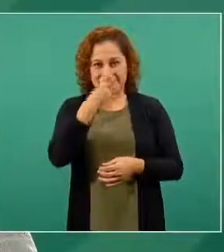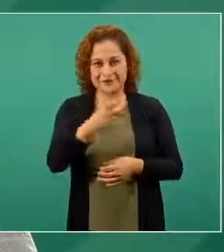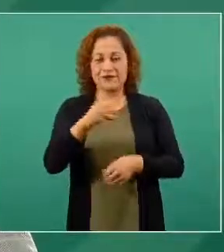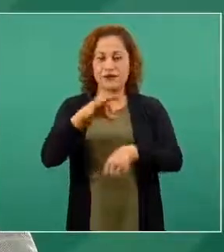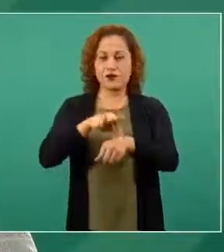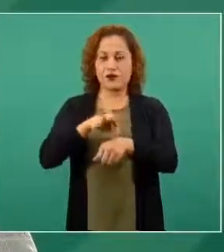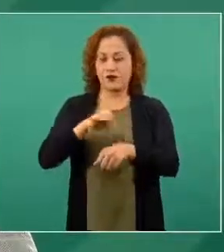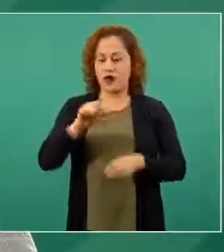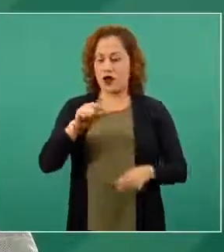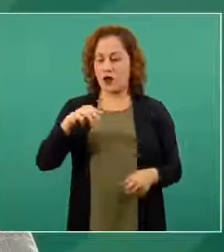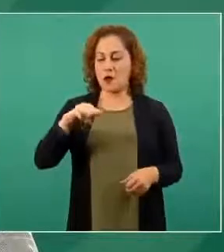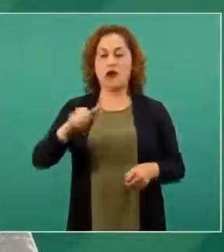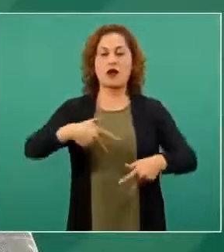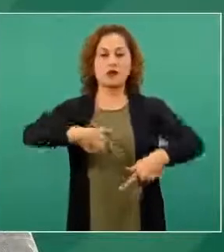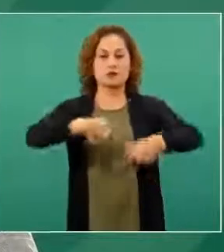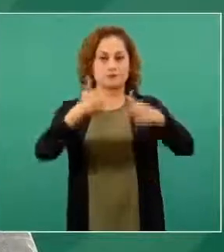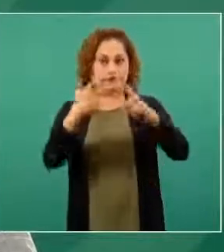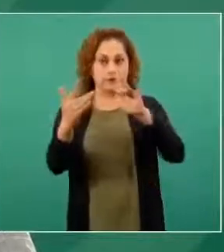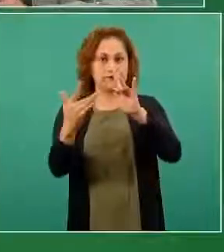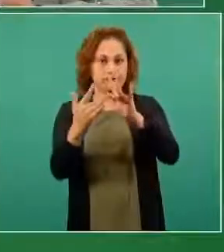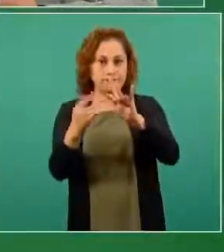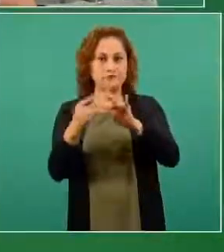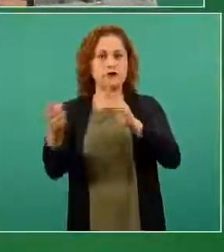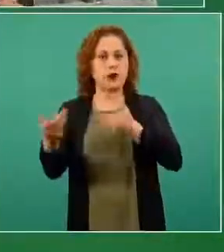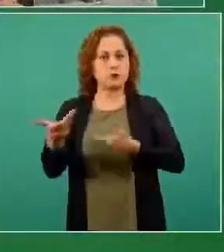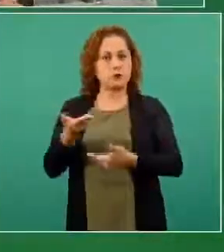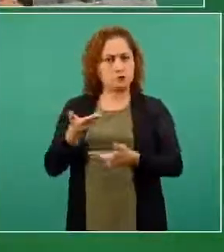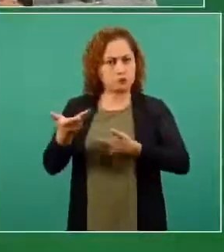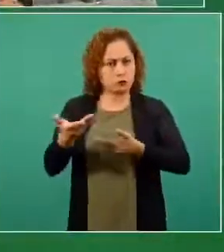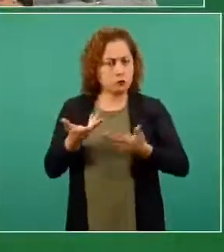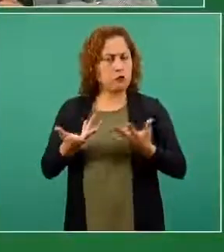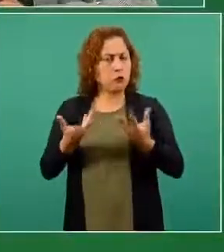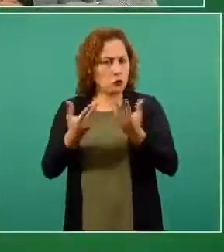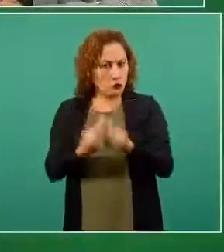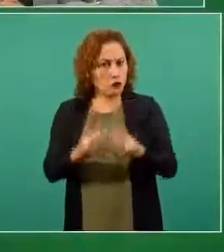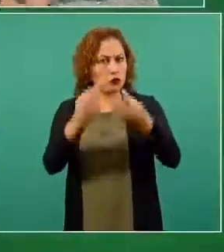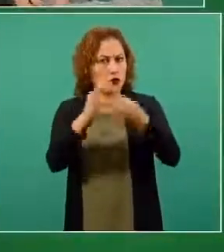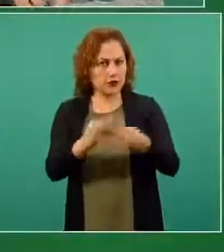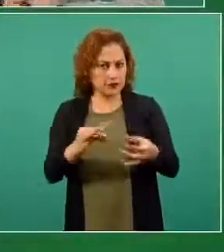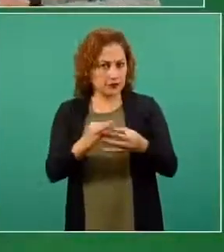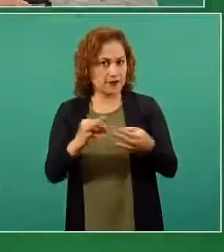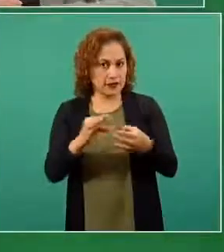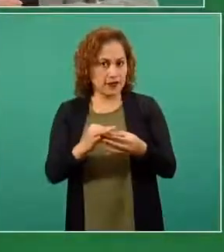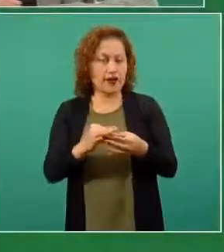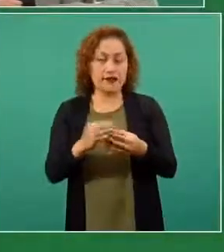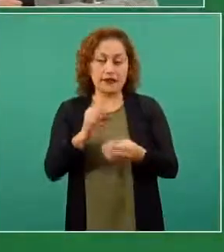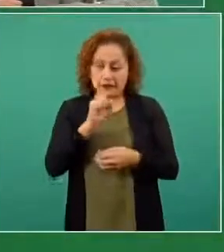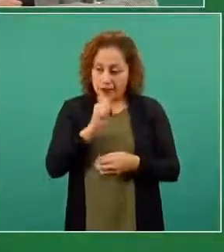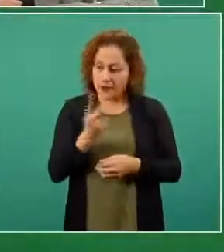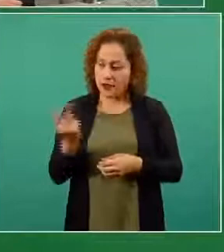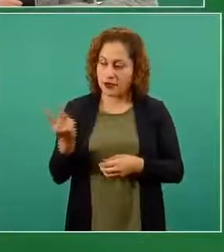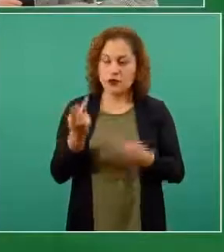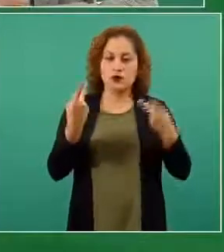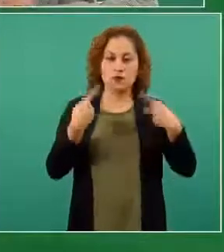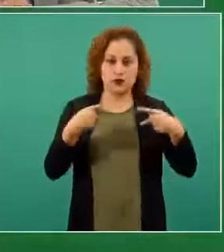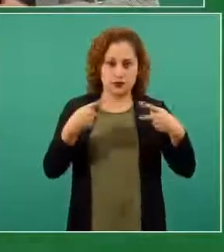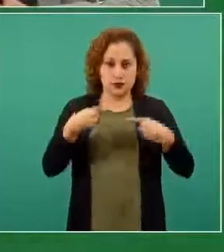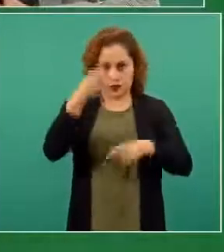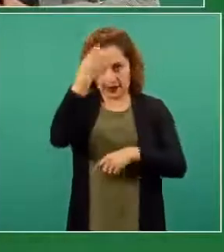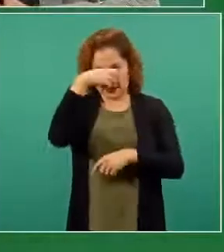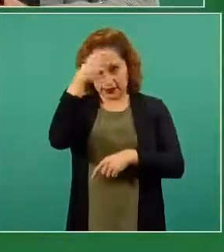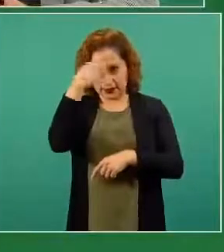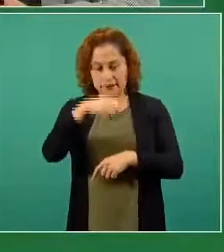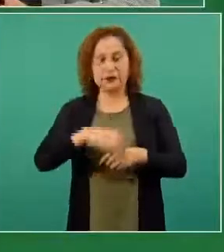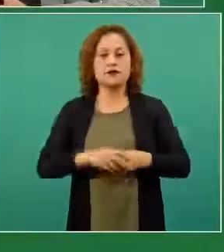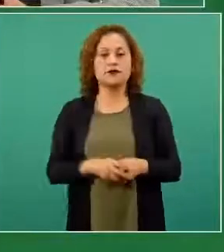Alomía a distancia, también estará muy pendiente e interactuando justo también con esta dinámica con nuestros expertos del día de hoy, y nos